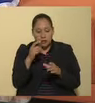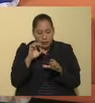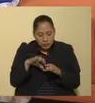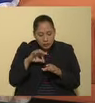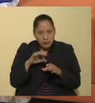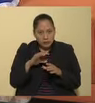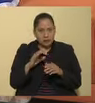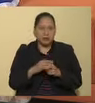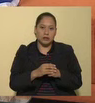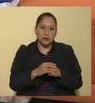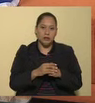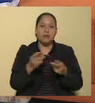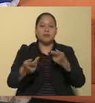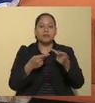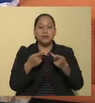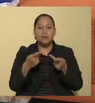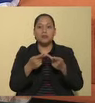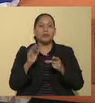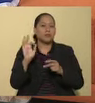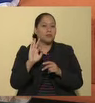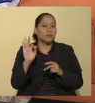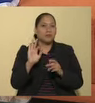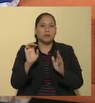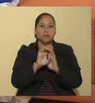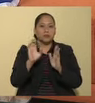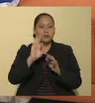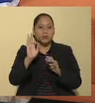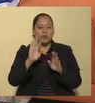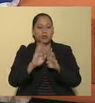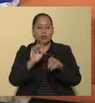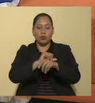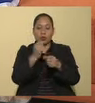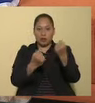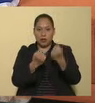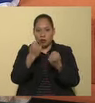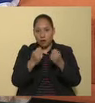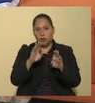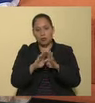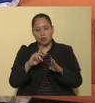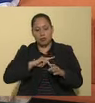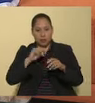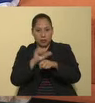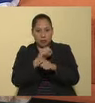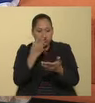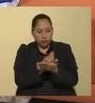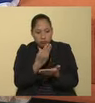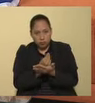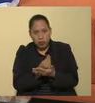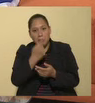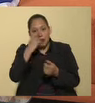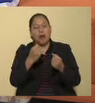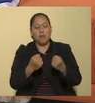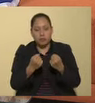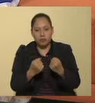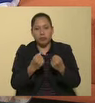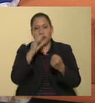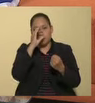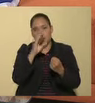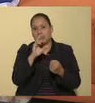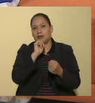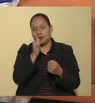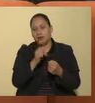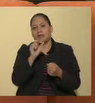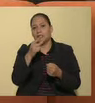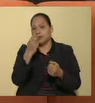que hice referencia, prepararnos, si es el caso de traslado en automóvil, con el mantenimiento de nuestro vehículo para que no nos vaya a dar alguna sorpresa, etcétera.